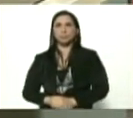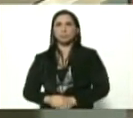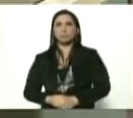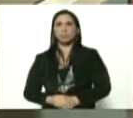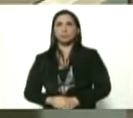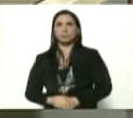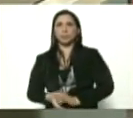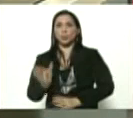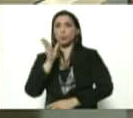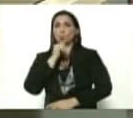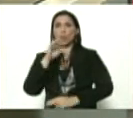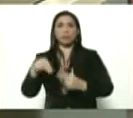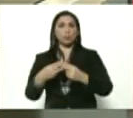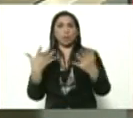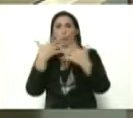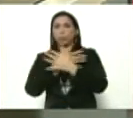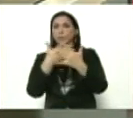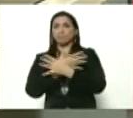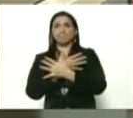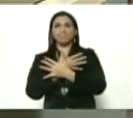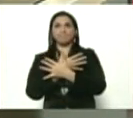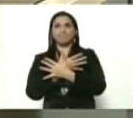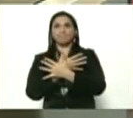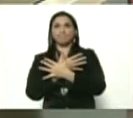No hay ninguna duda